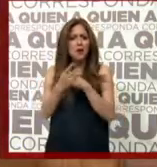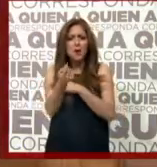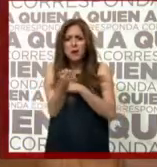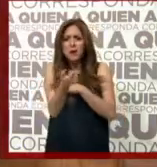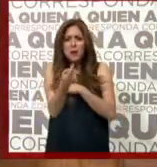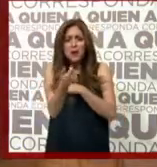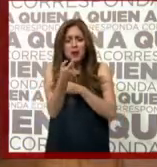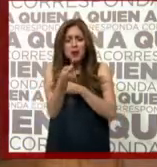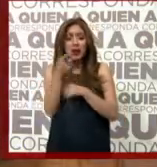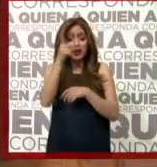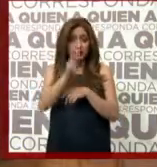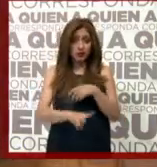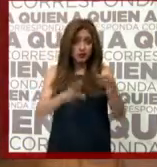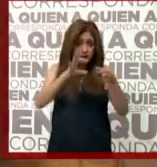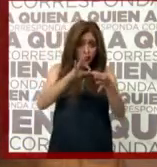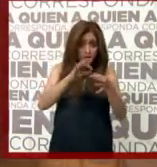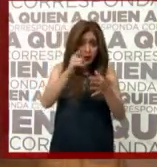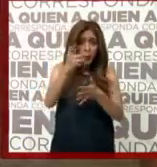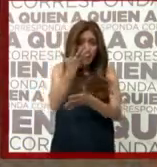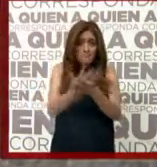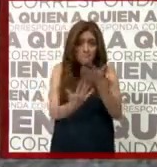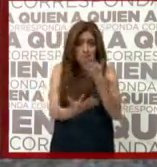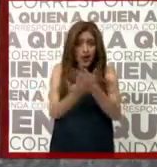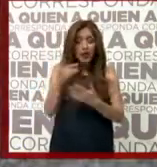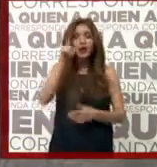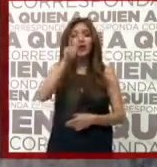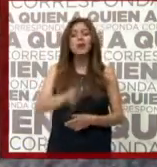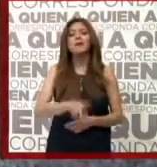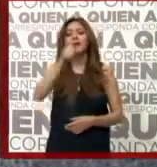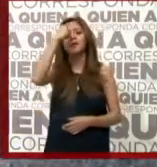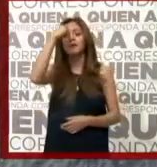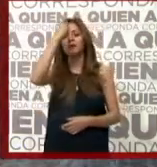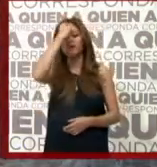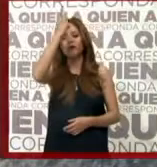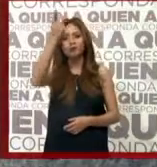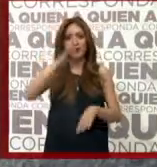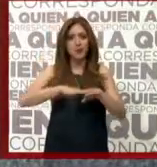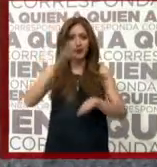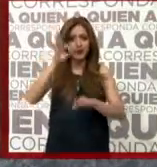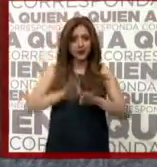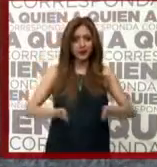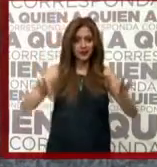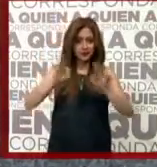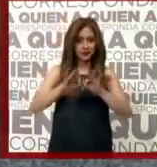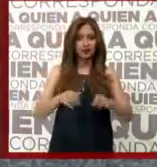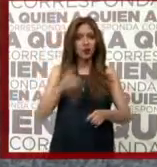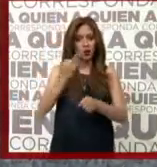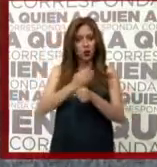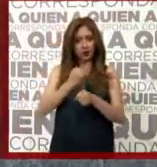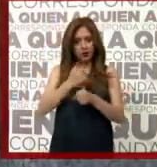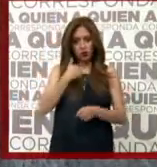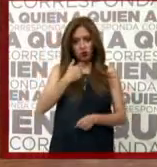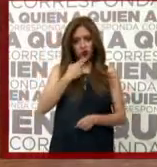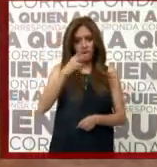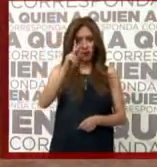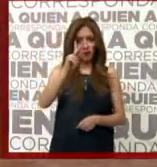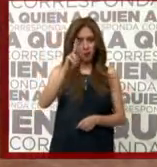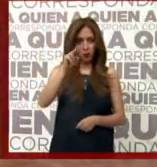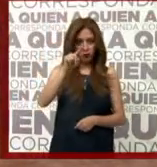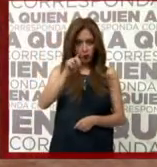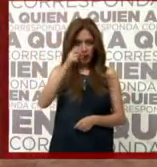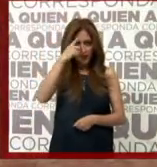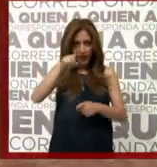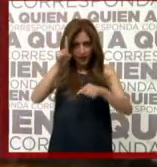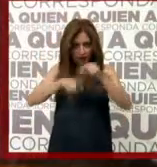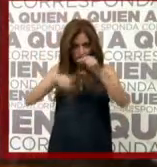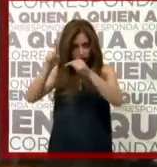de los pasos a seguir son con las manos y mucho ingenio. En este caso, un punzón, que es con el que me auxilio para poderlos